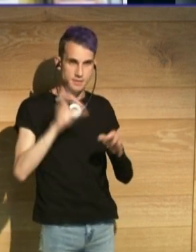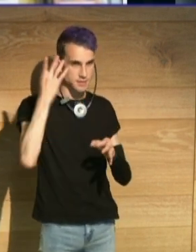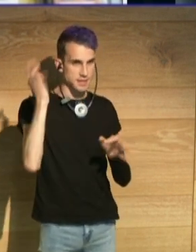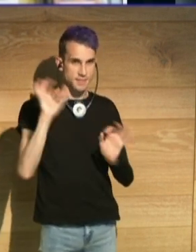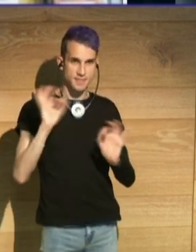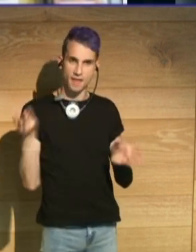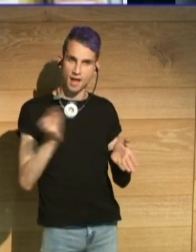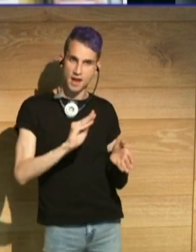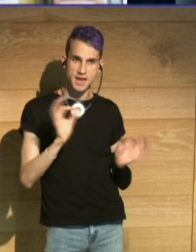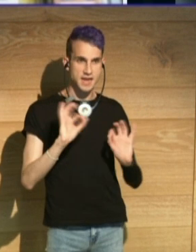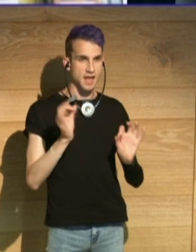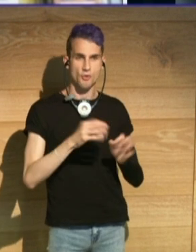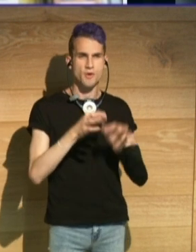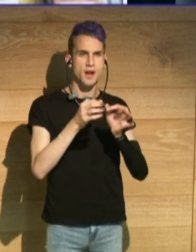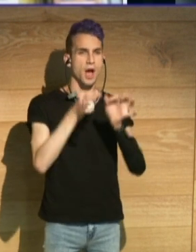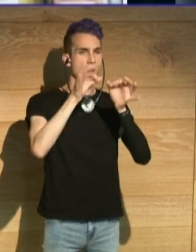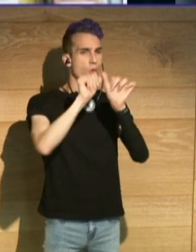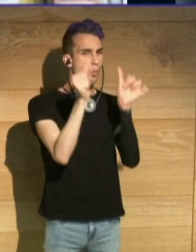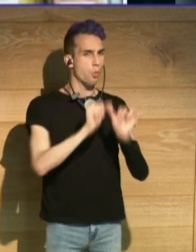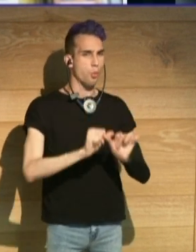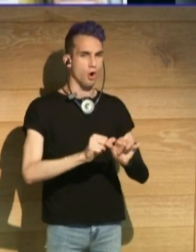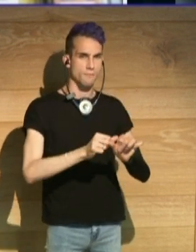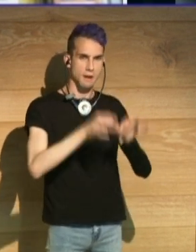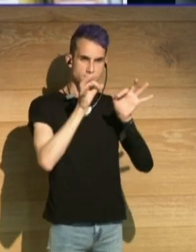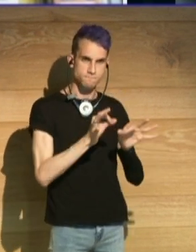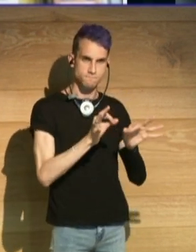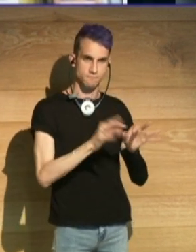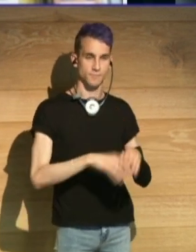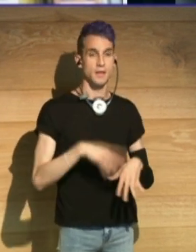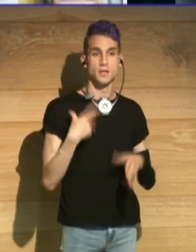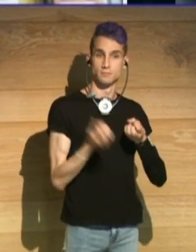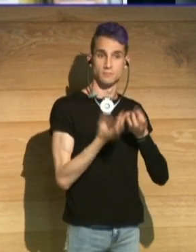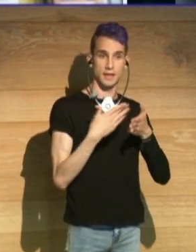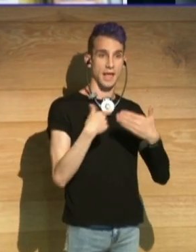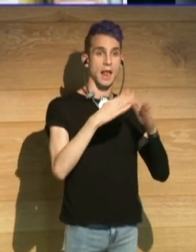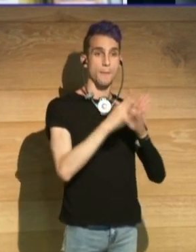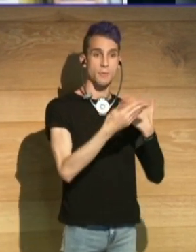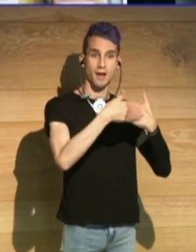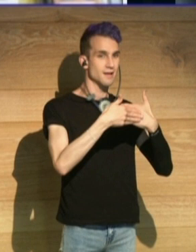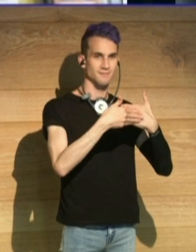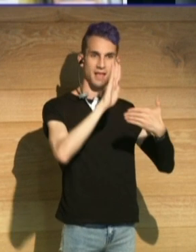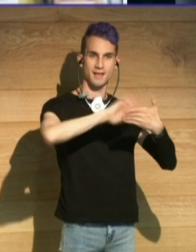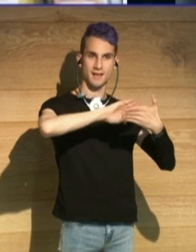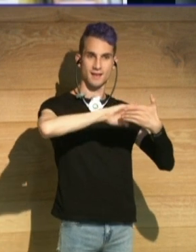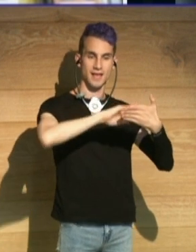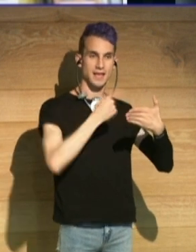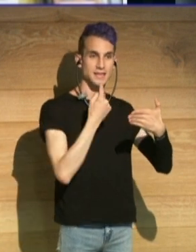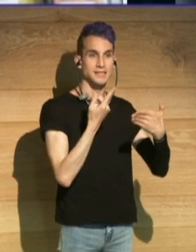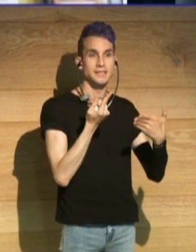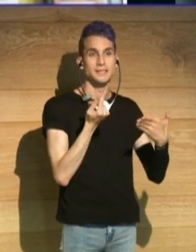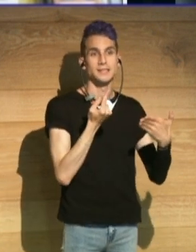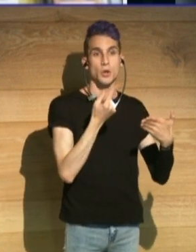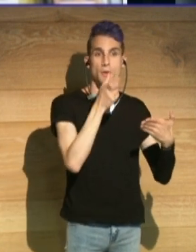forma rigurosa. Me he dicho, como lo indico también en la contraportada del libro, que no hay un